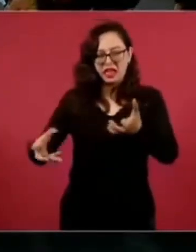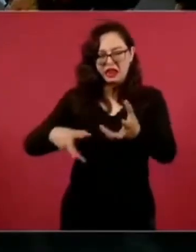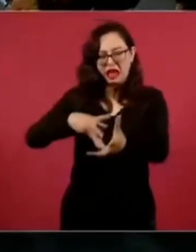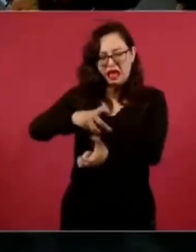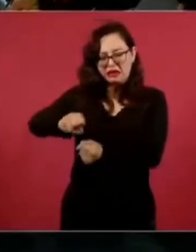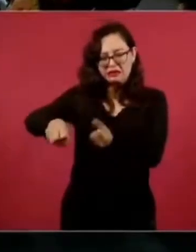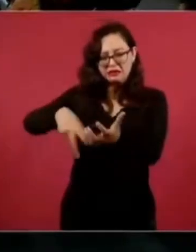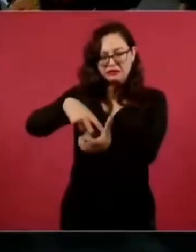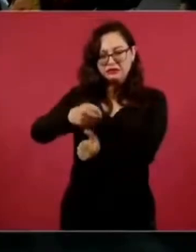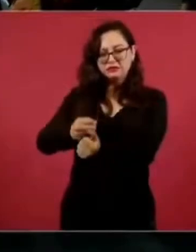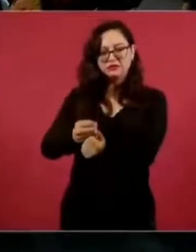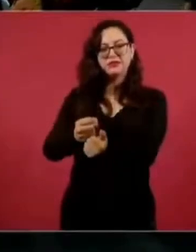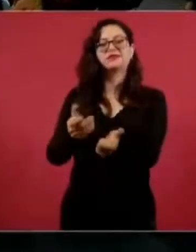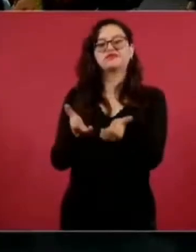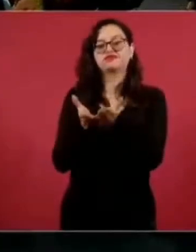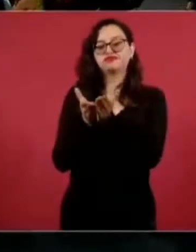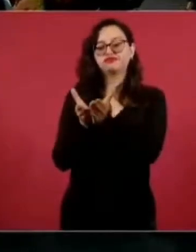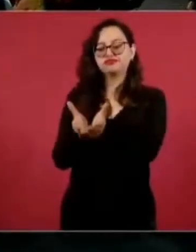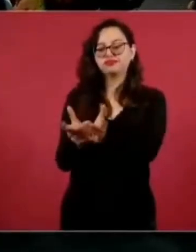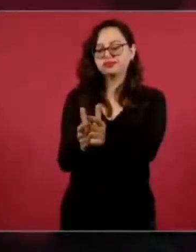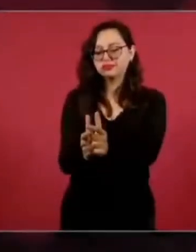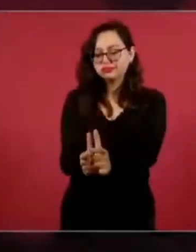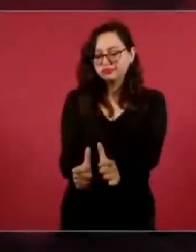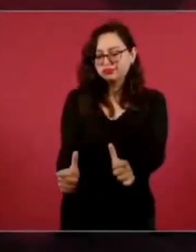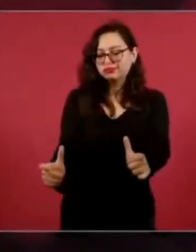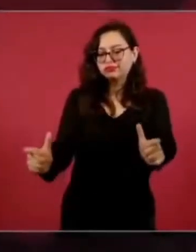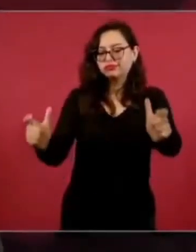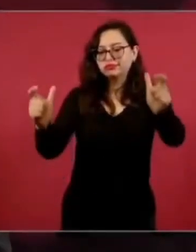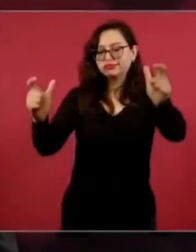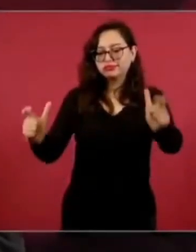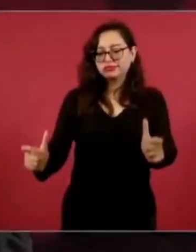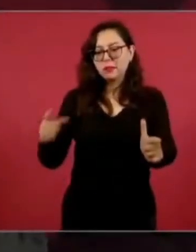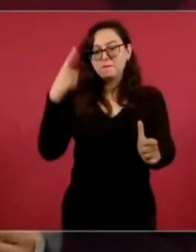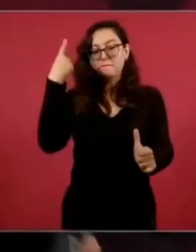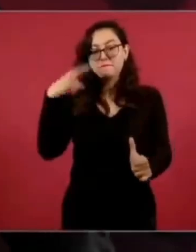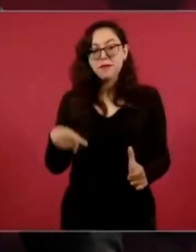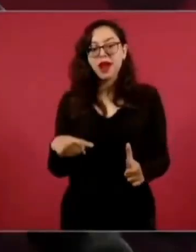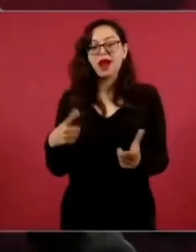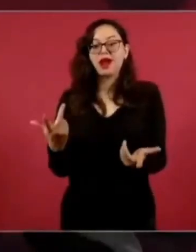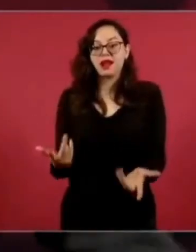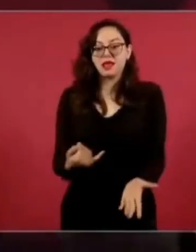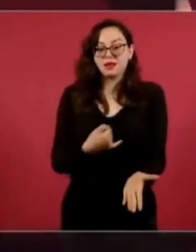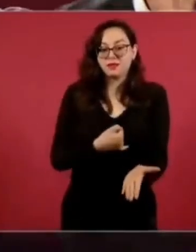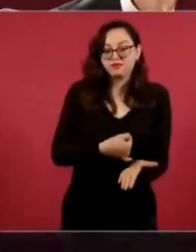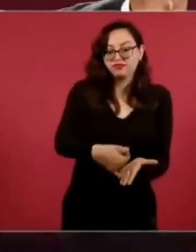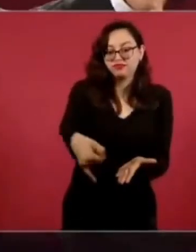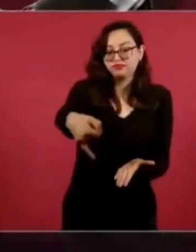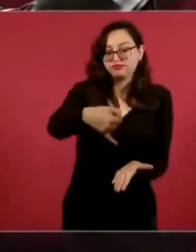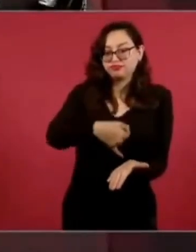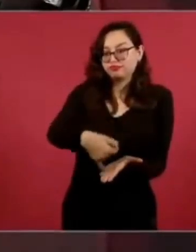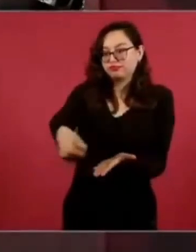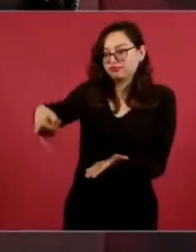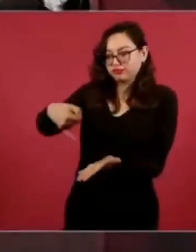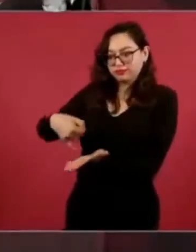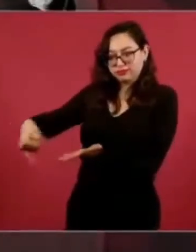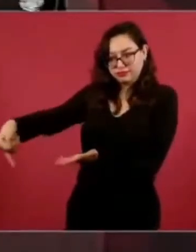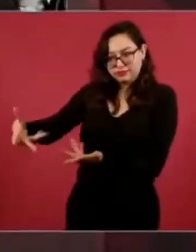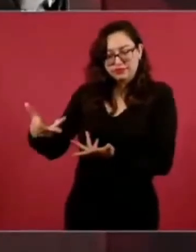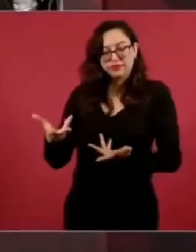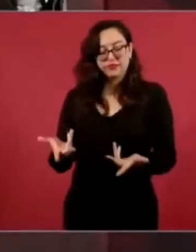creamos lo que llamamos camellones chontales, que eran bordos.